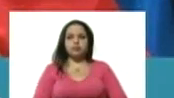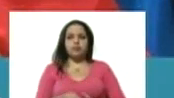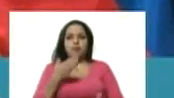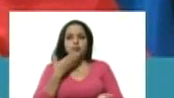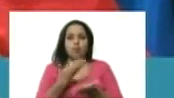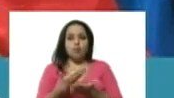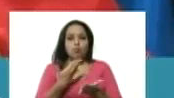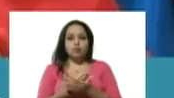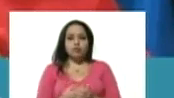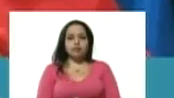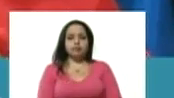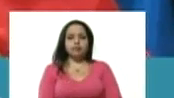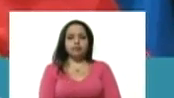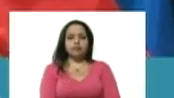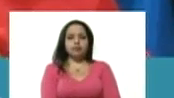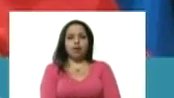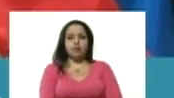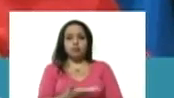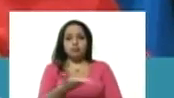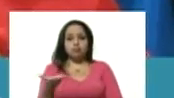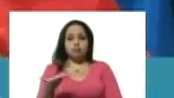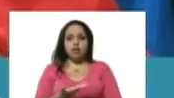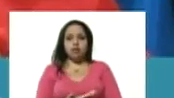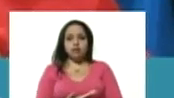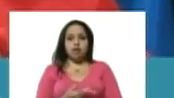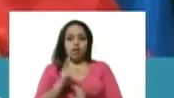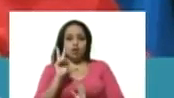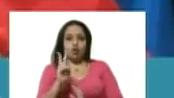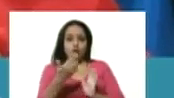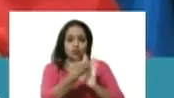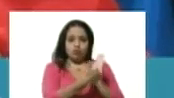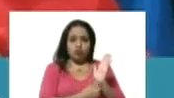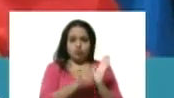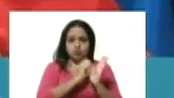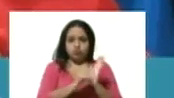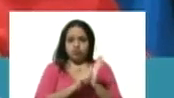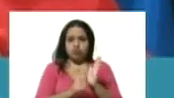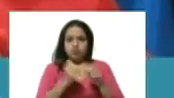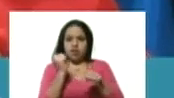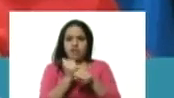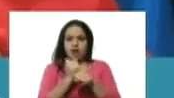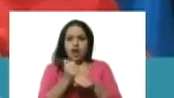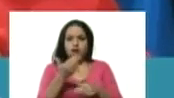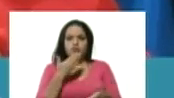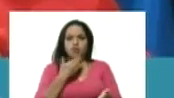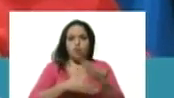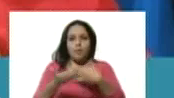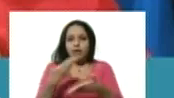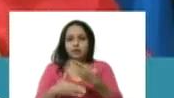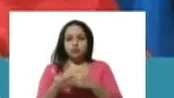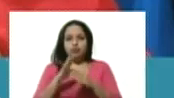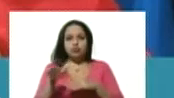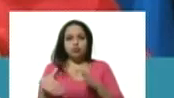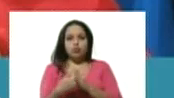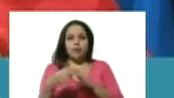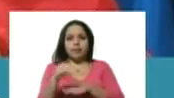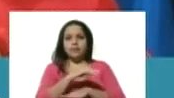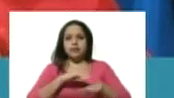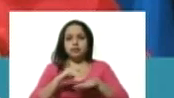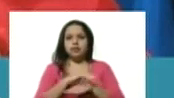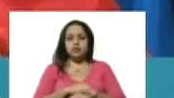proponemos a ustedes estos documentos ya trabajados y compartidos con todos los ministros y